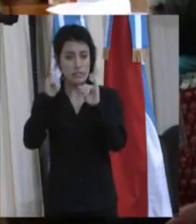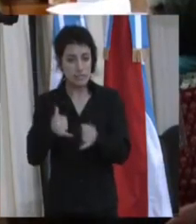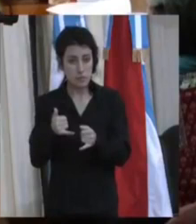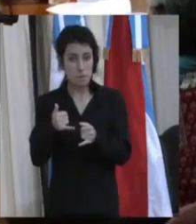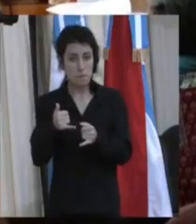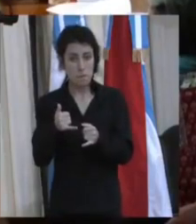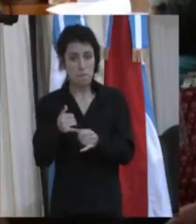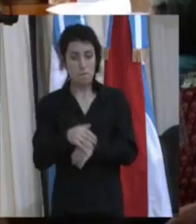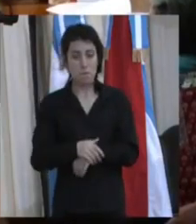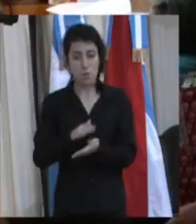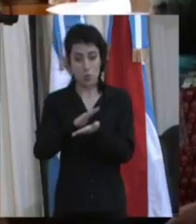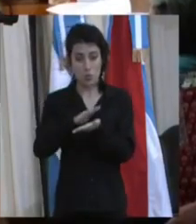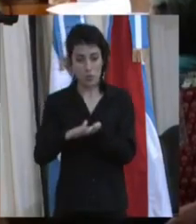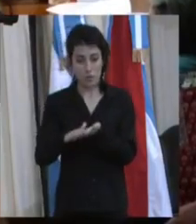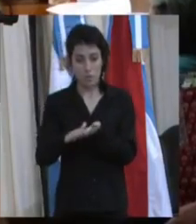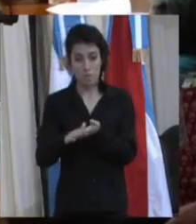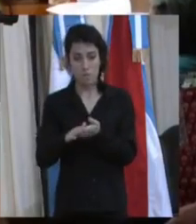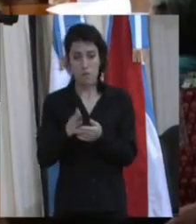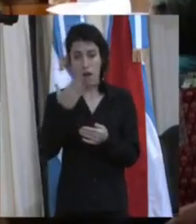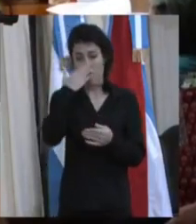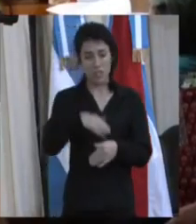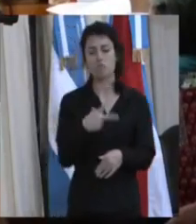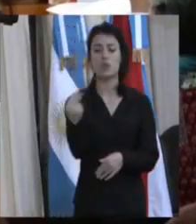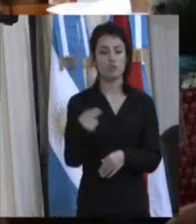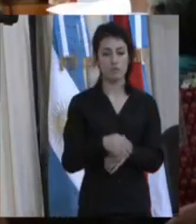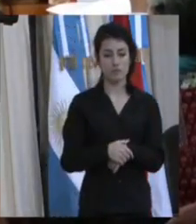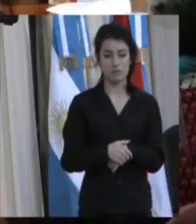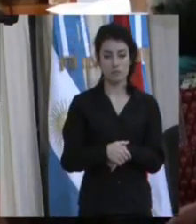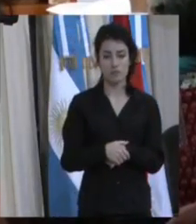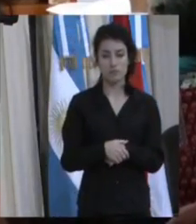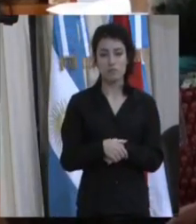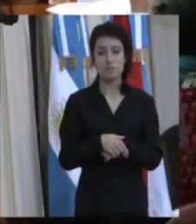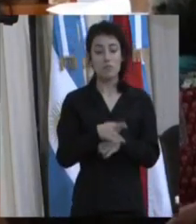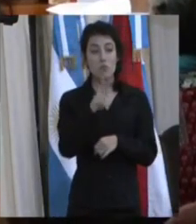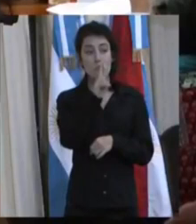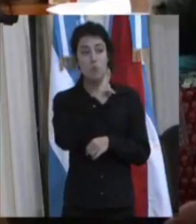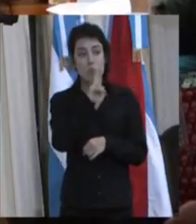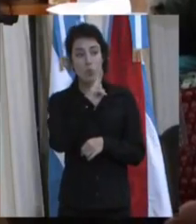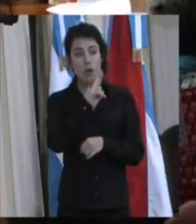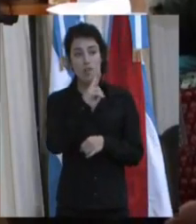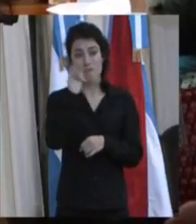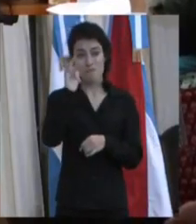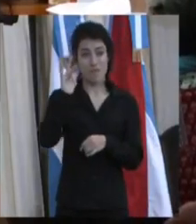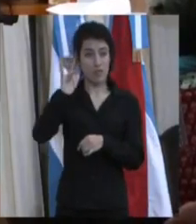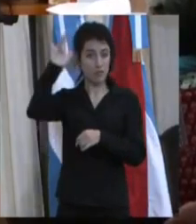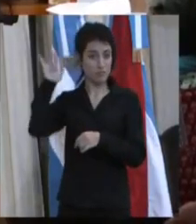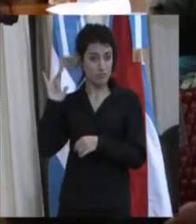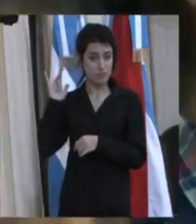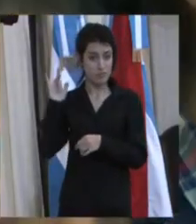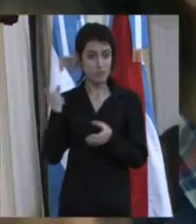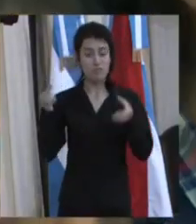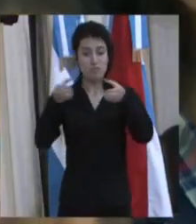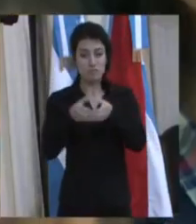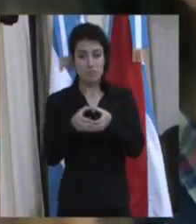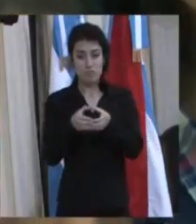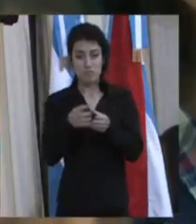renovador y finalmente traicionan. Como estuvimos las mujeres el miércoles pasado en el Congreso.